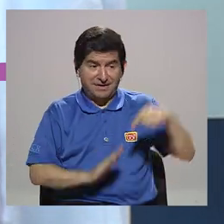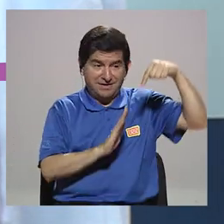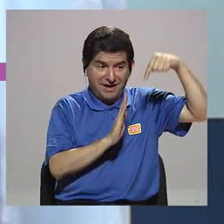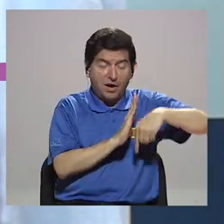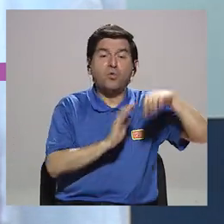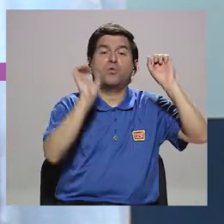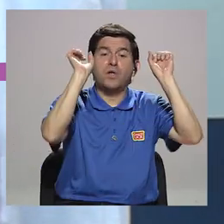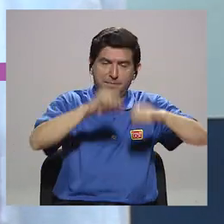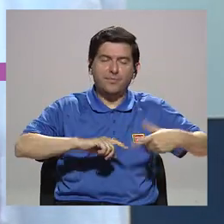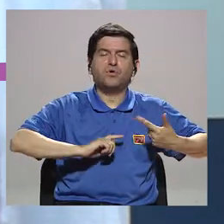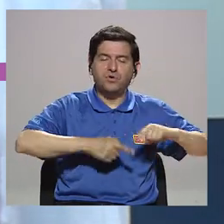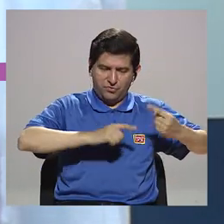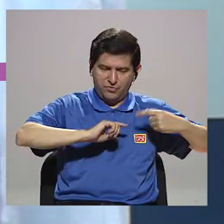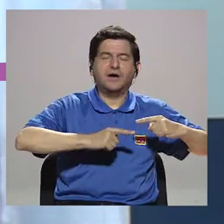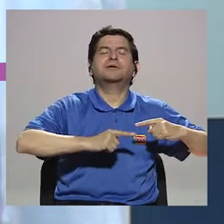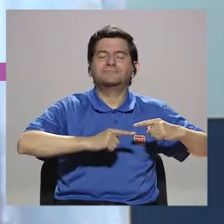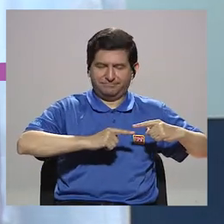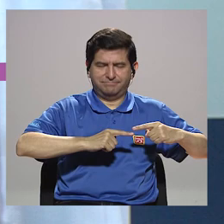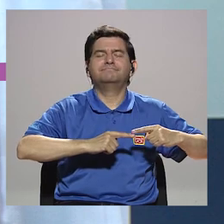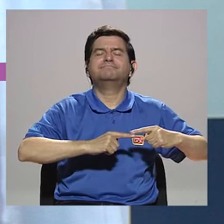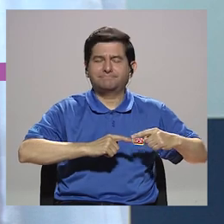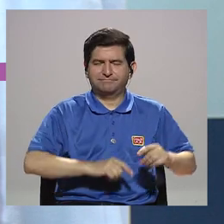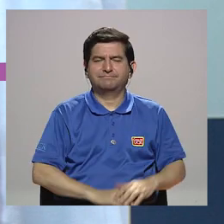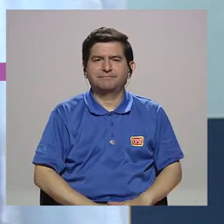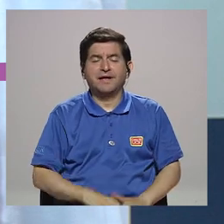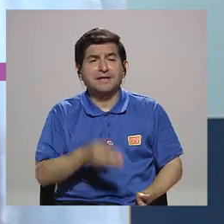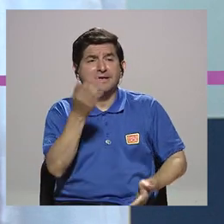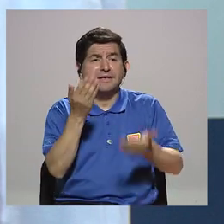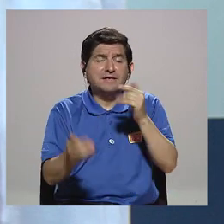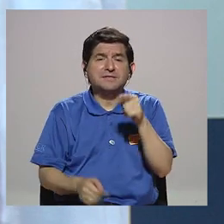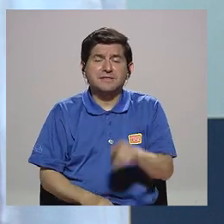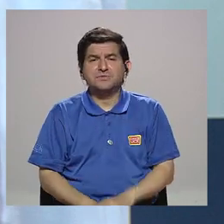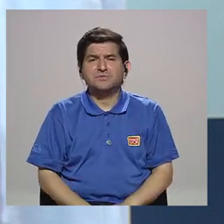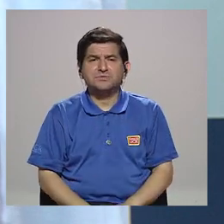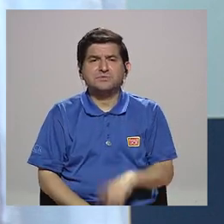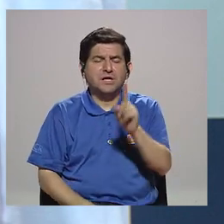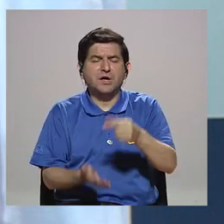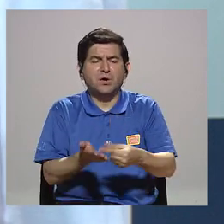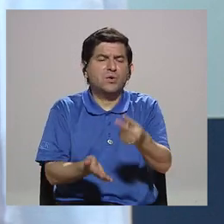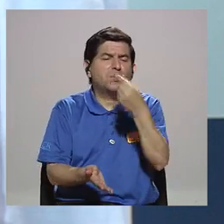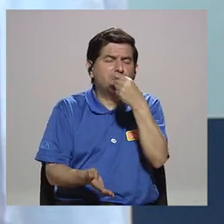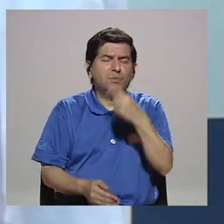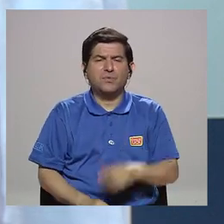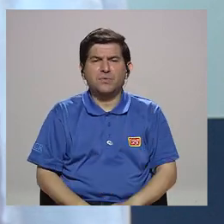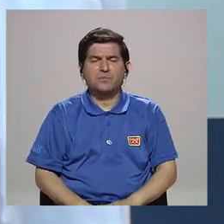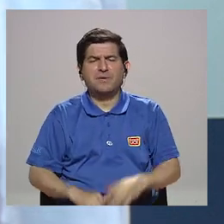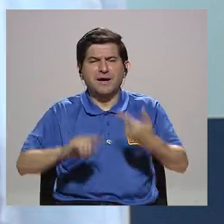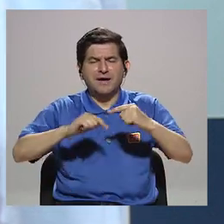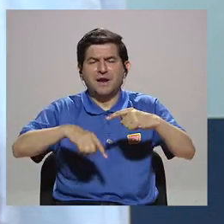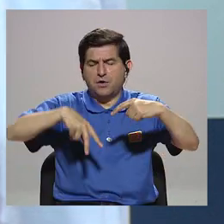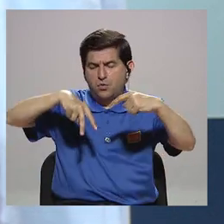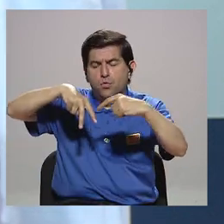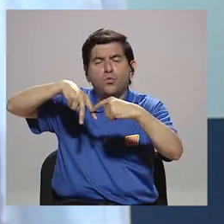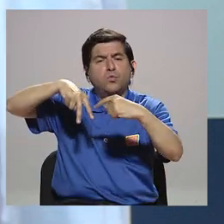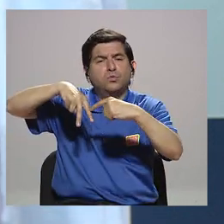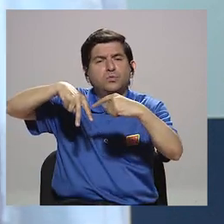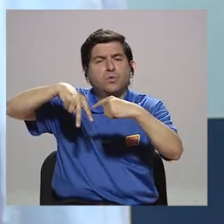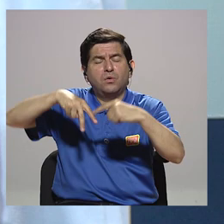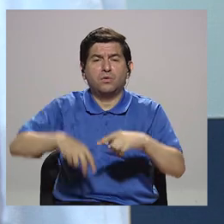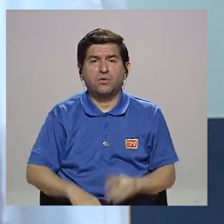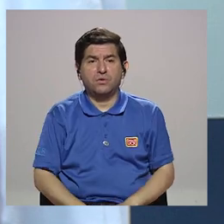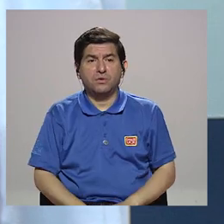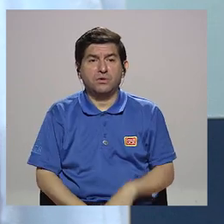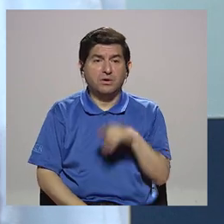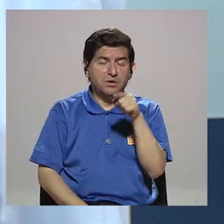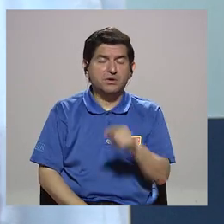gastritis agudas sí pueden doler. Son esas, ¿verdad? Digamos que te tomaste una pastilla esa para un dolor de rodilla y